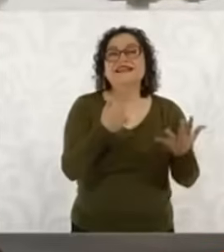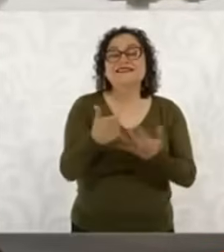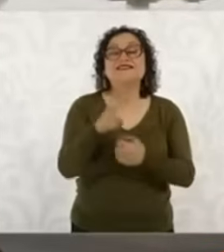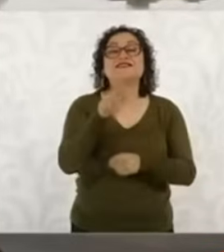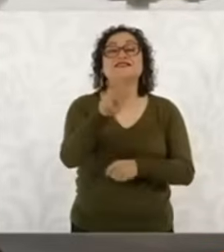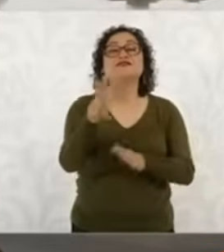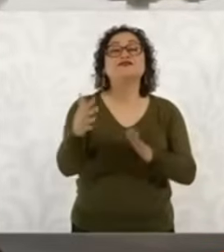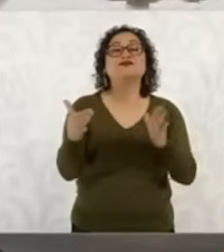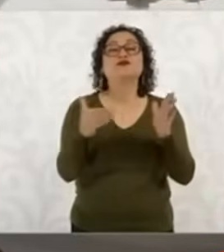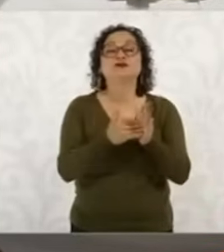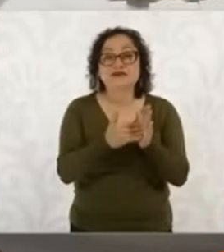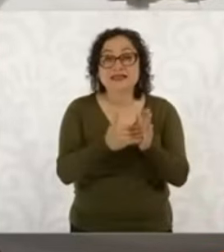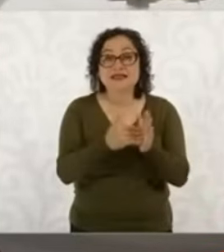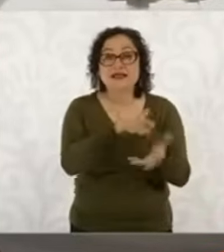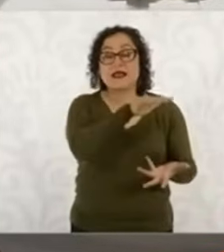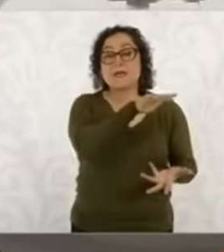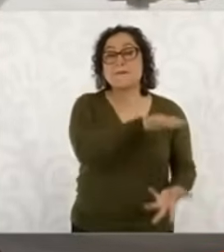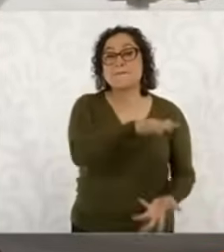barriles, sí son barriles, ¿verdad?